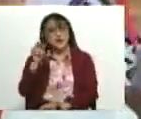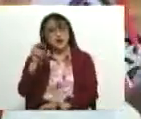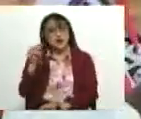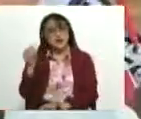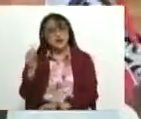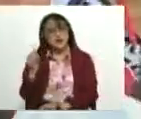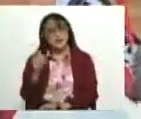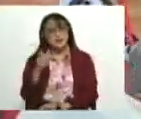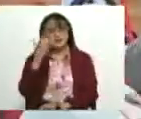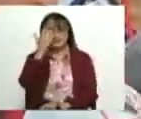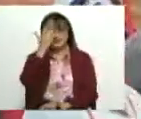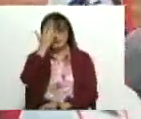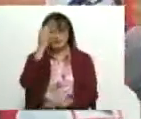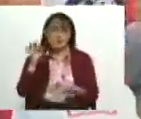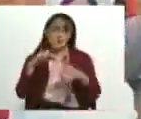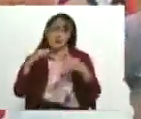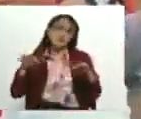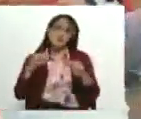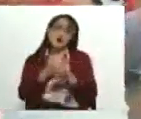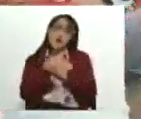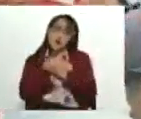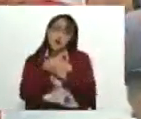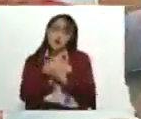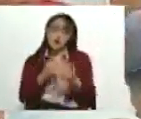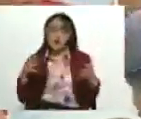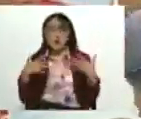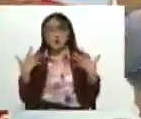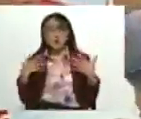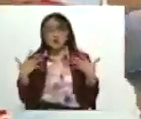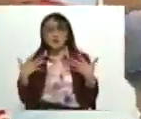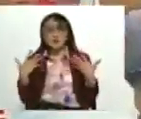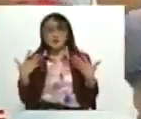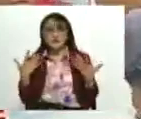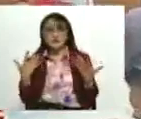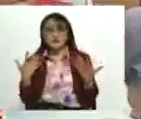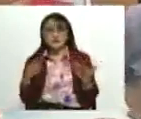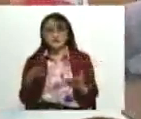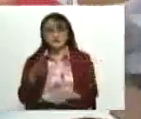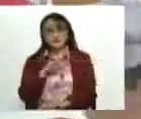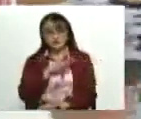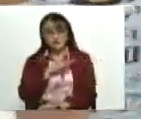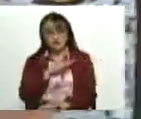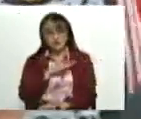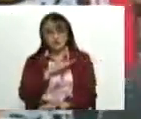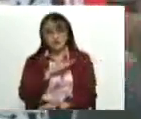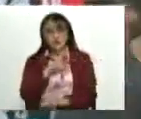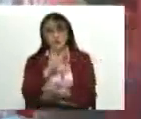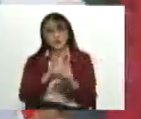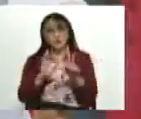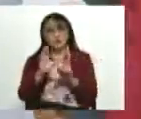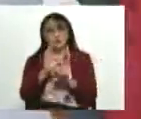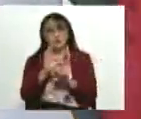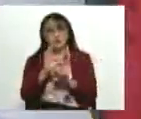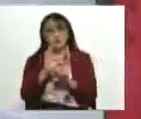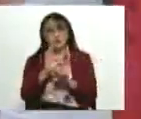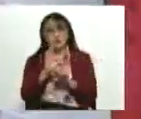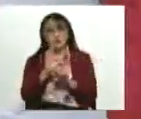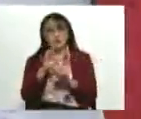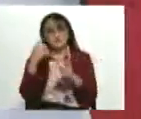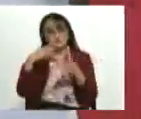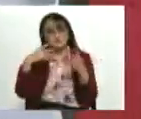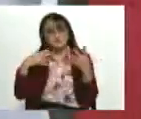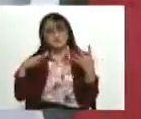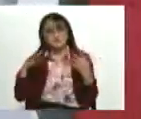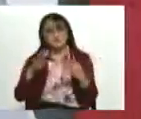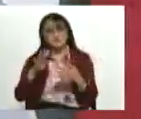y donde nosotros lo bailamos con amor, con entusiasmo. Forma parte de nuestra cultura tan variada que nos